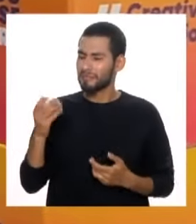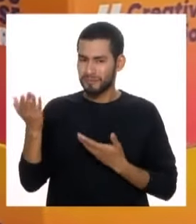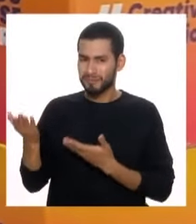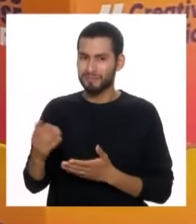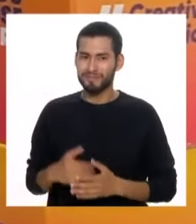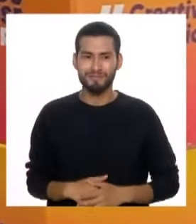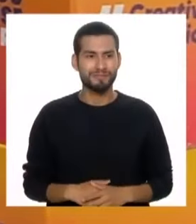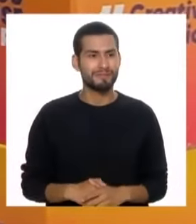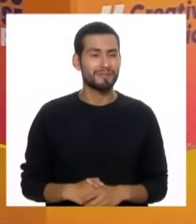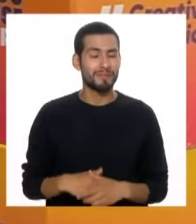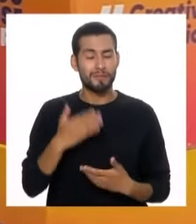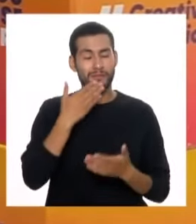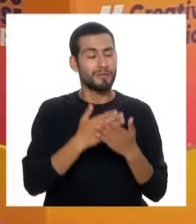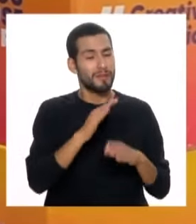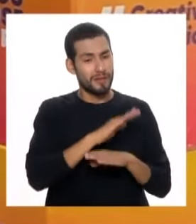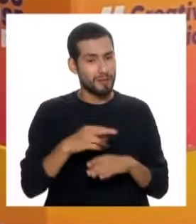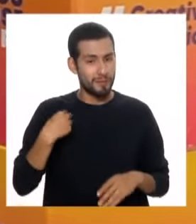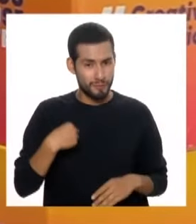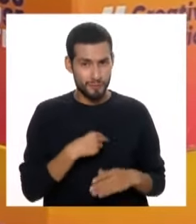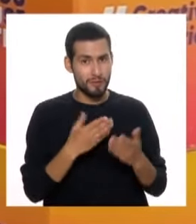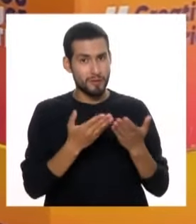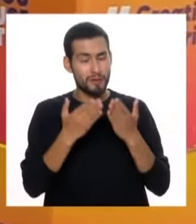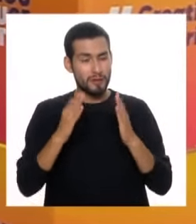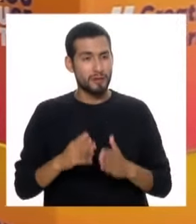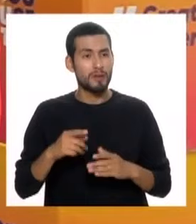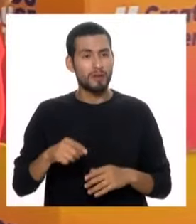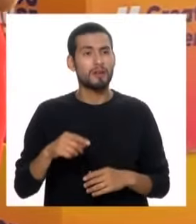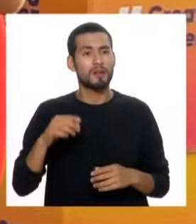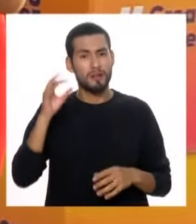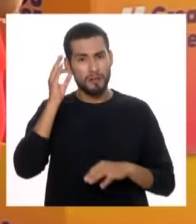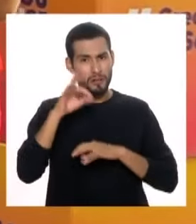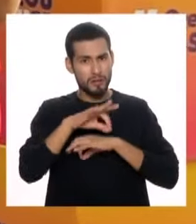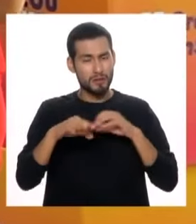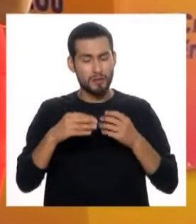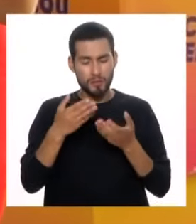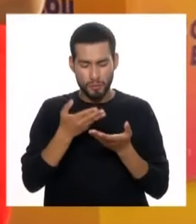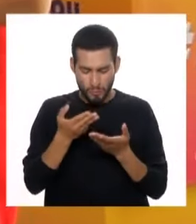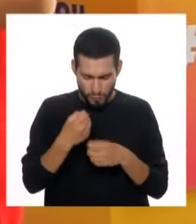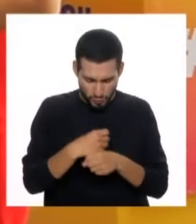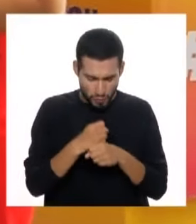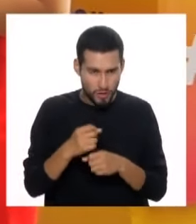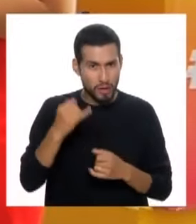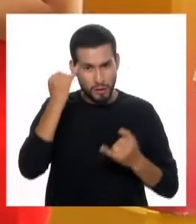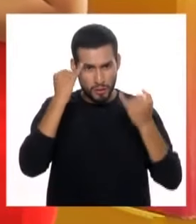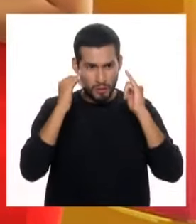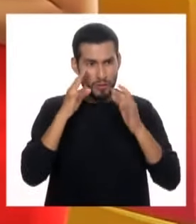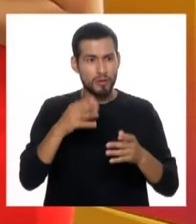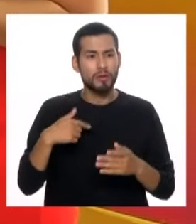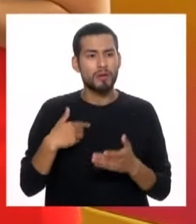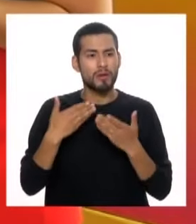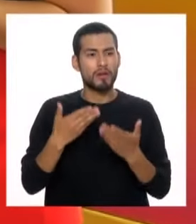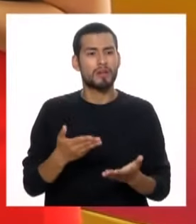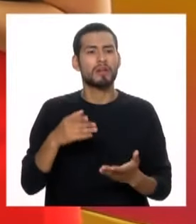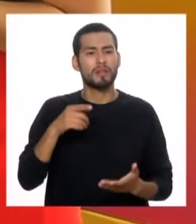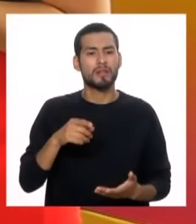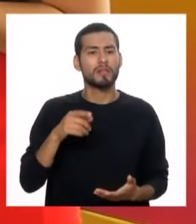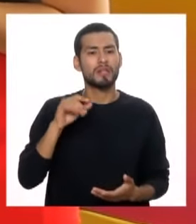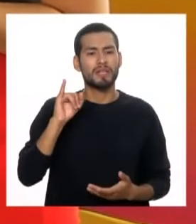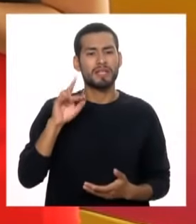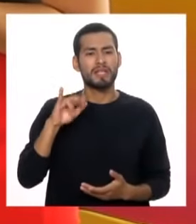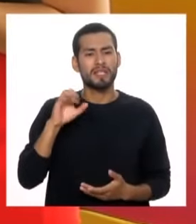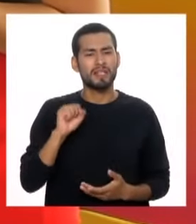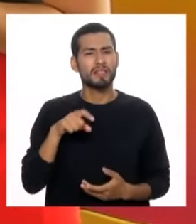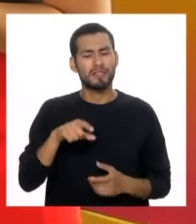Bueno, buenas tardes, nosotras somos estudiantes de la carrera de Diseño de Producto e Innovación y les presentamos a Iris. Iris es